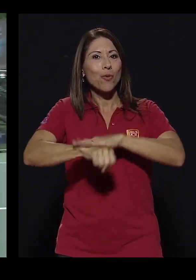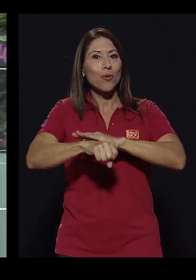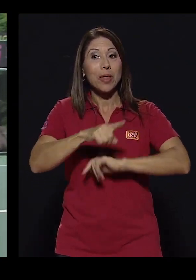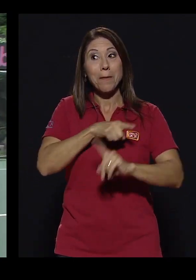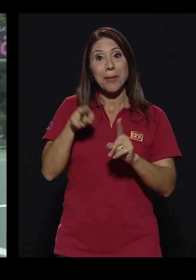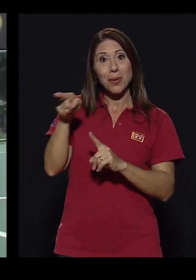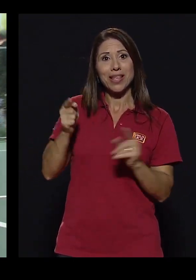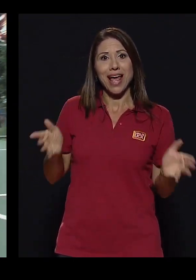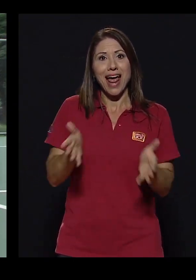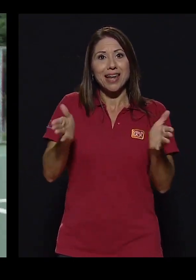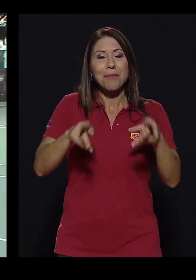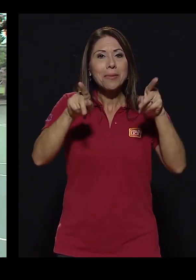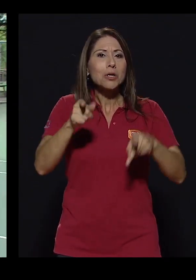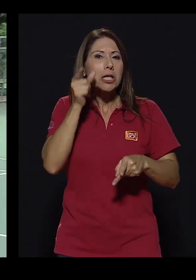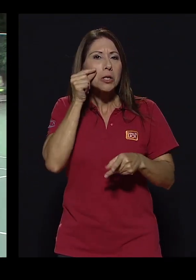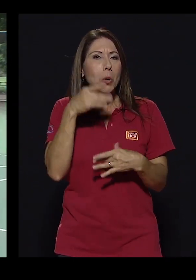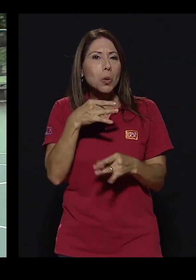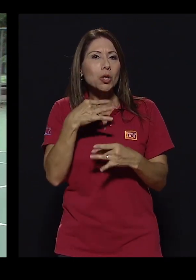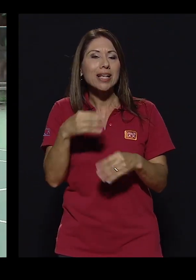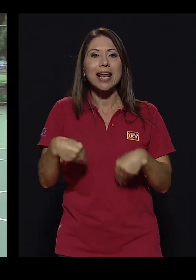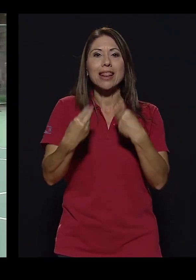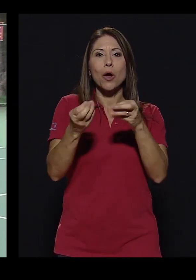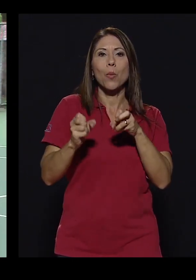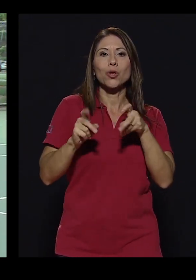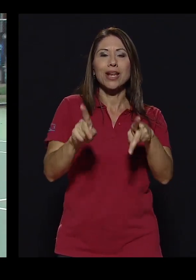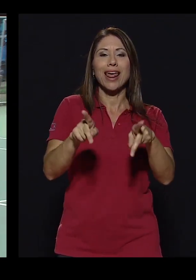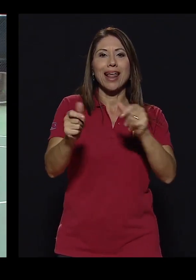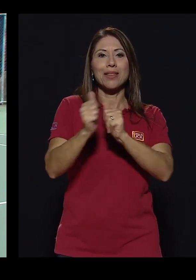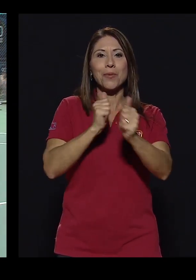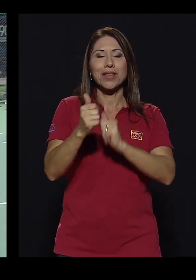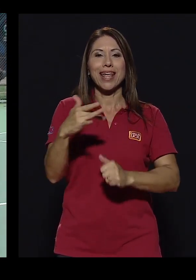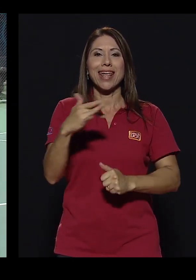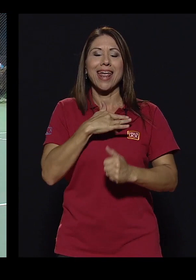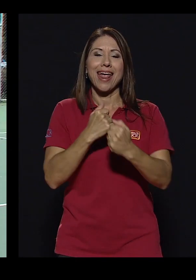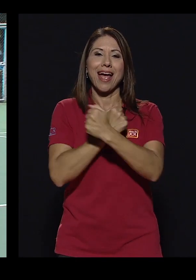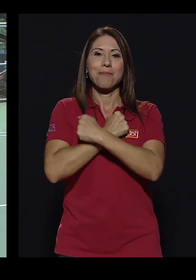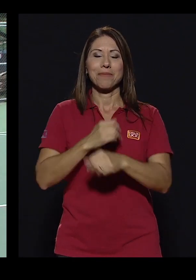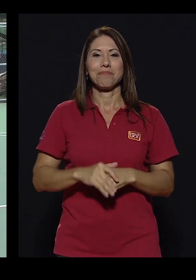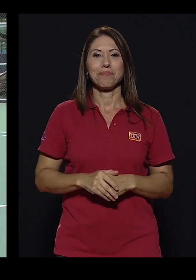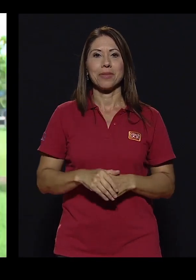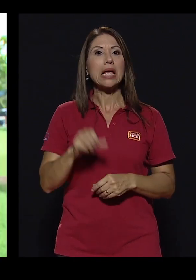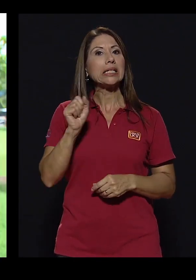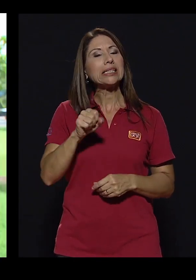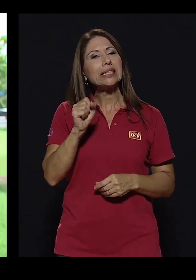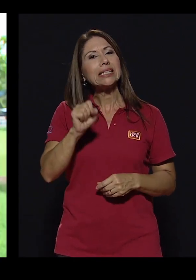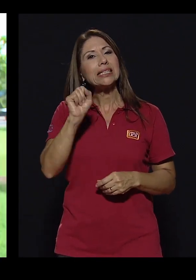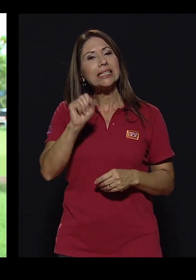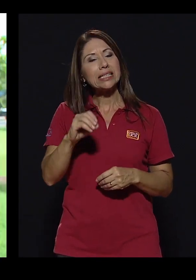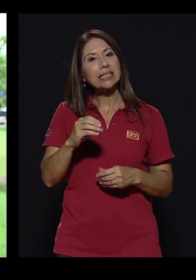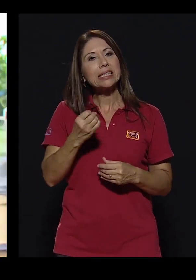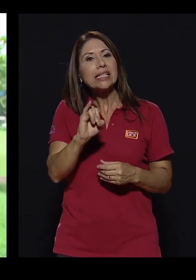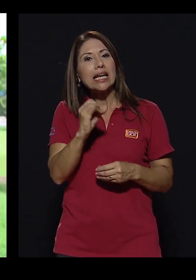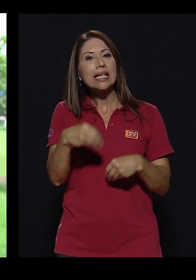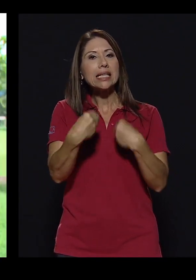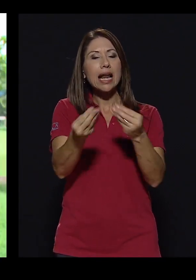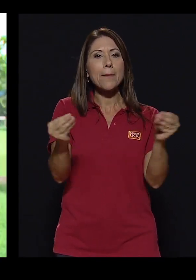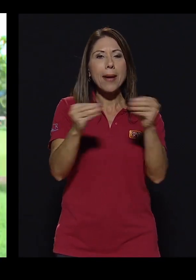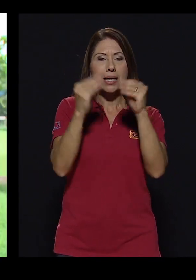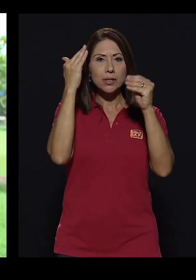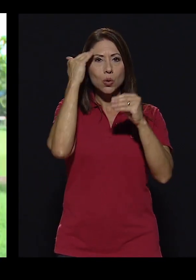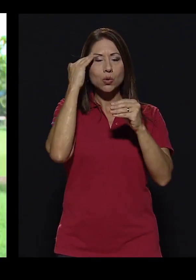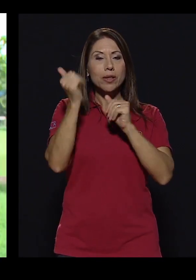de anima a aquellos curiosos a que le den una oportunidad del deporte que ama si le dieran más conocimiento en el deporte sería